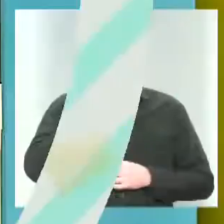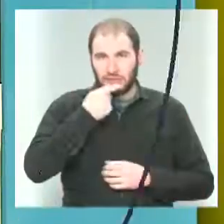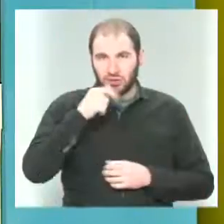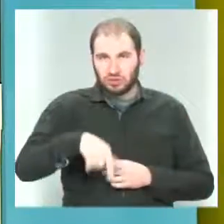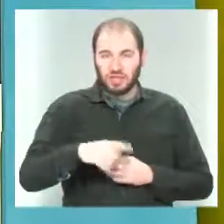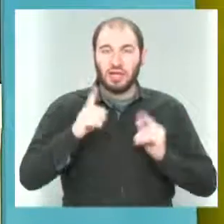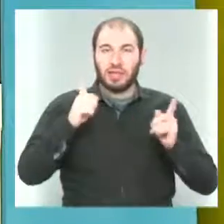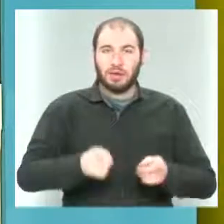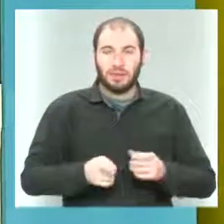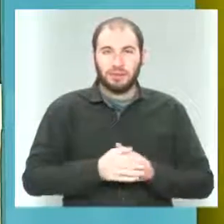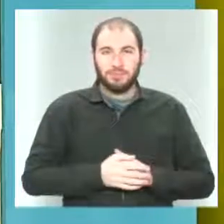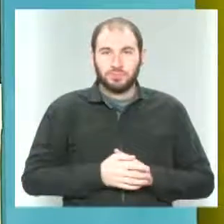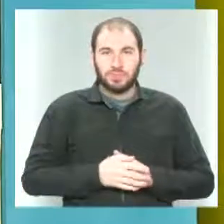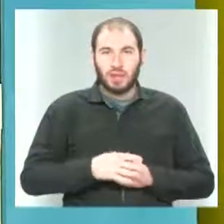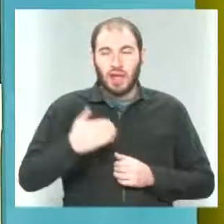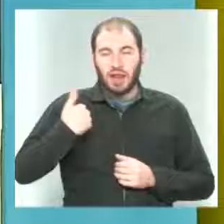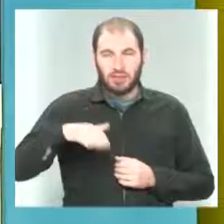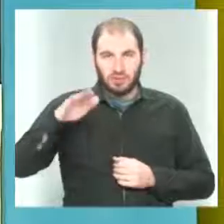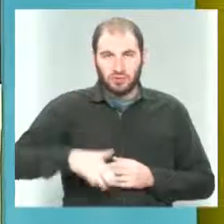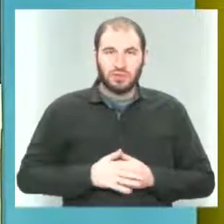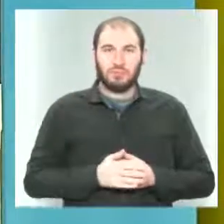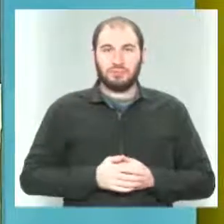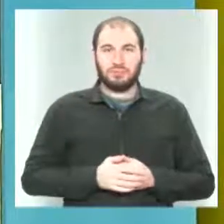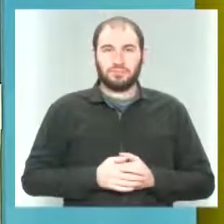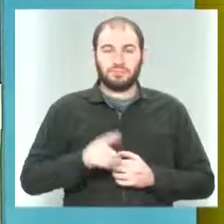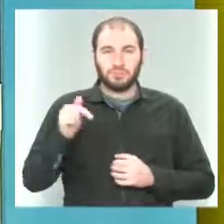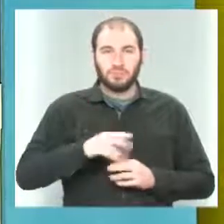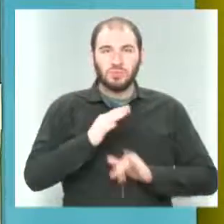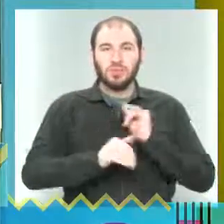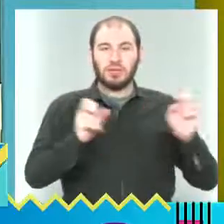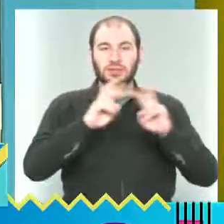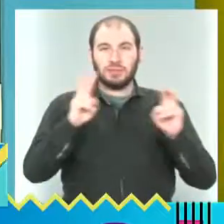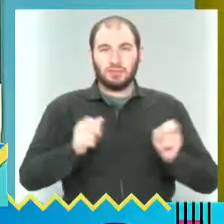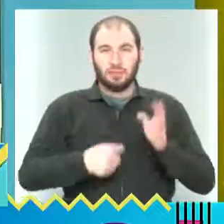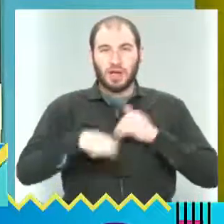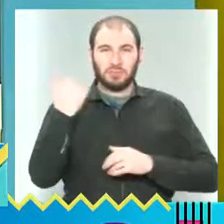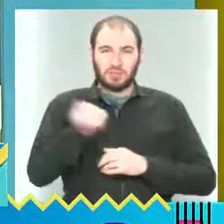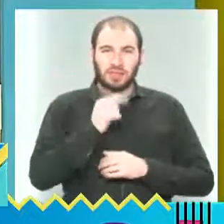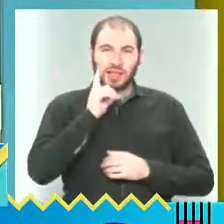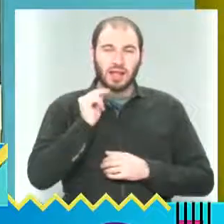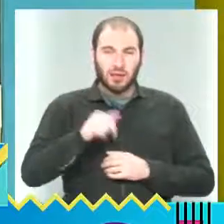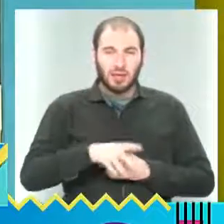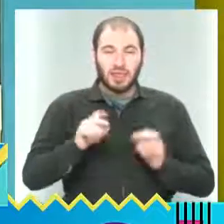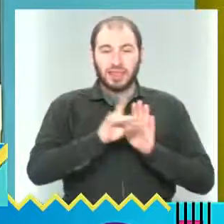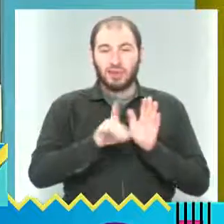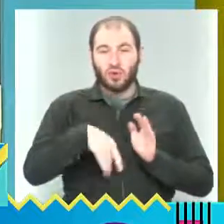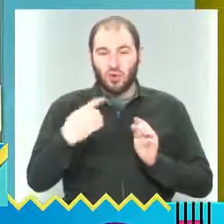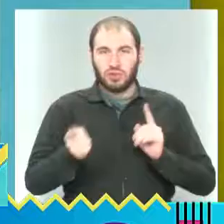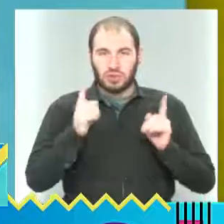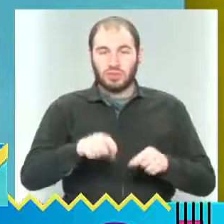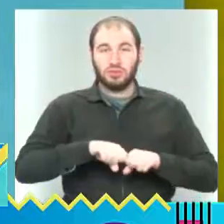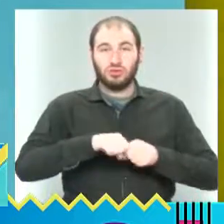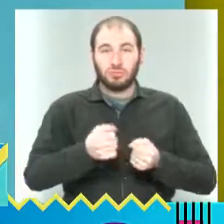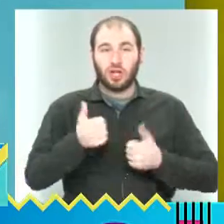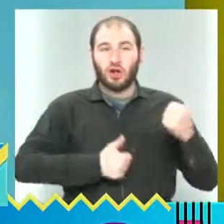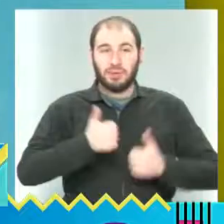de Mendoza y por supuesto también en el país. Así que bueno, así repasamos los títulos principales del día. Otro dato también es que se suspendió